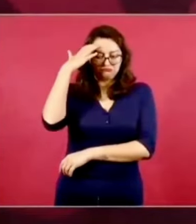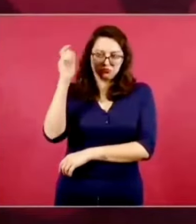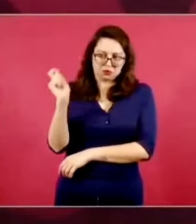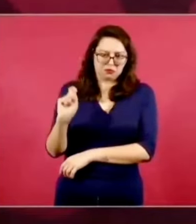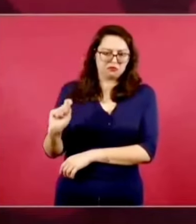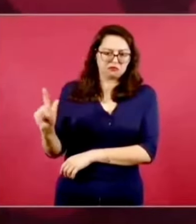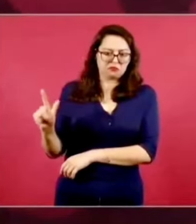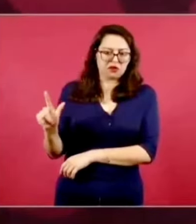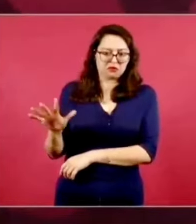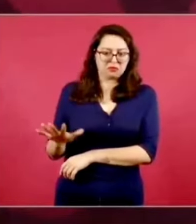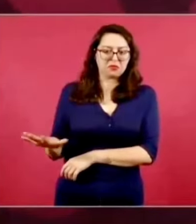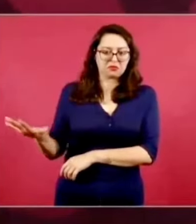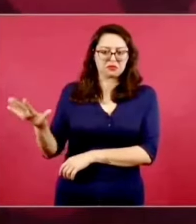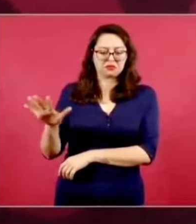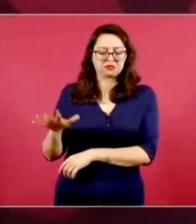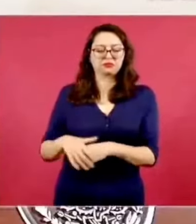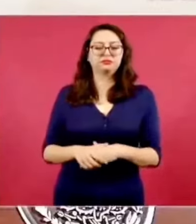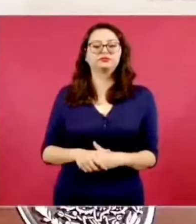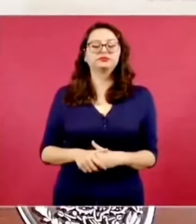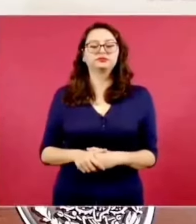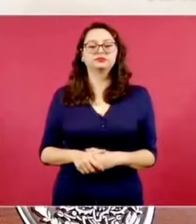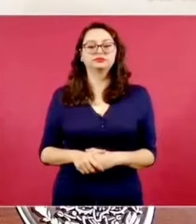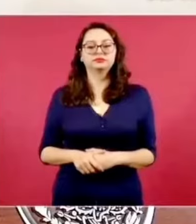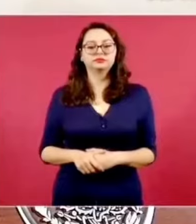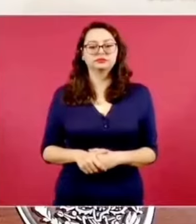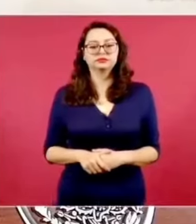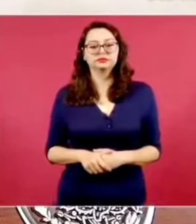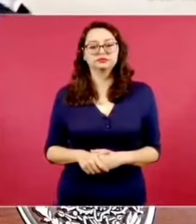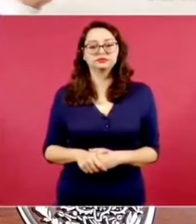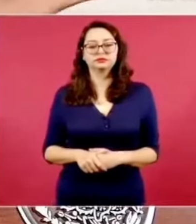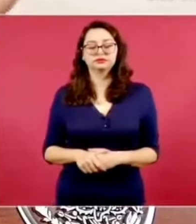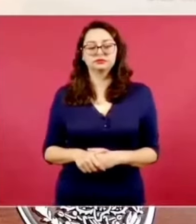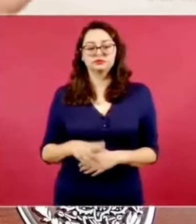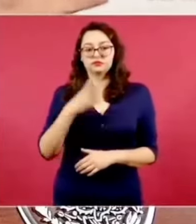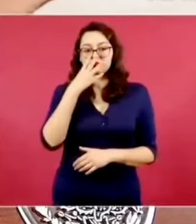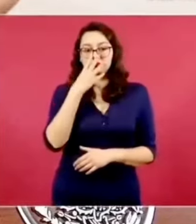Gutiérrez canet coyacán